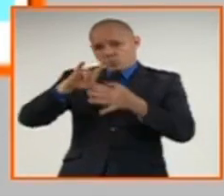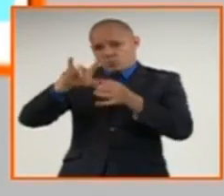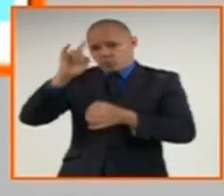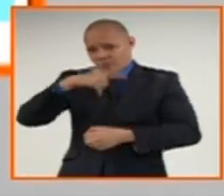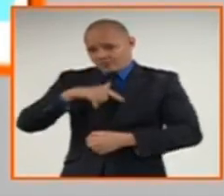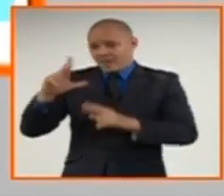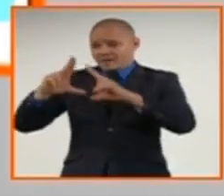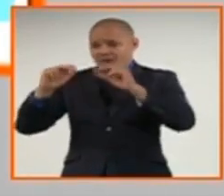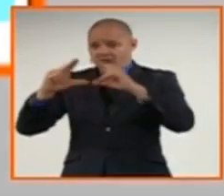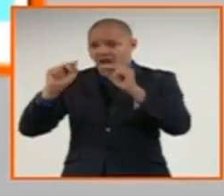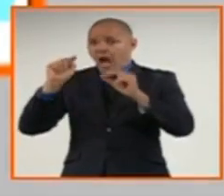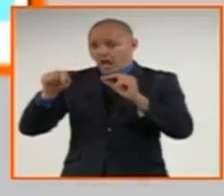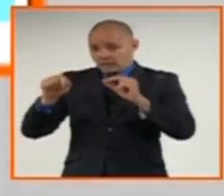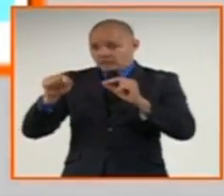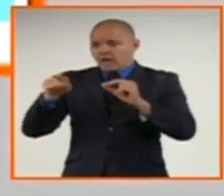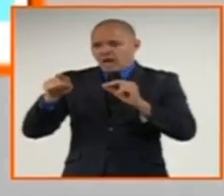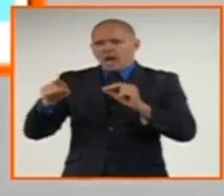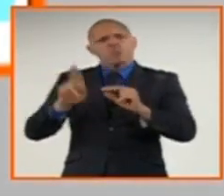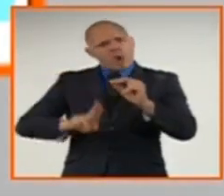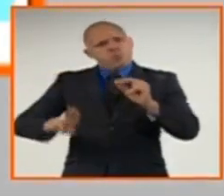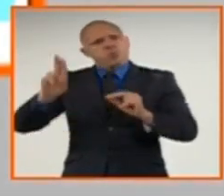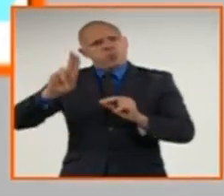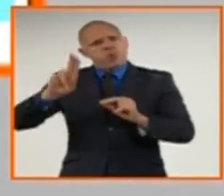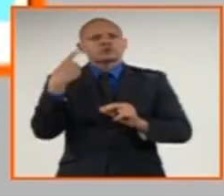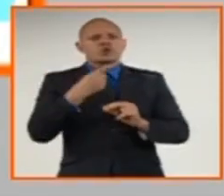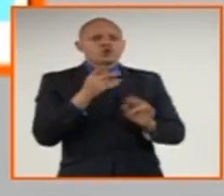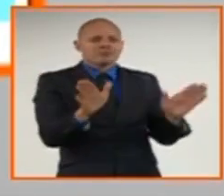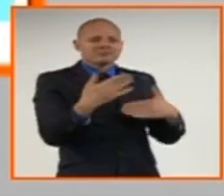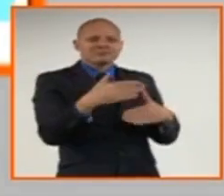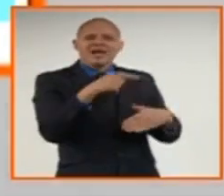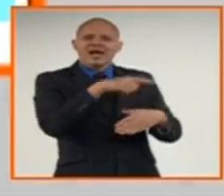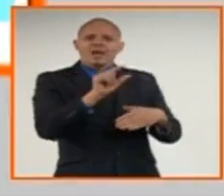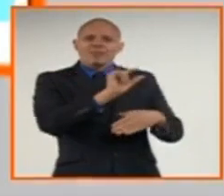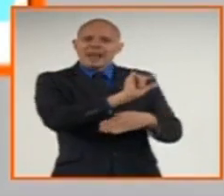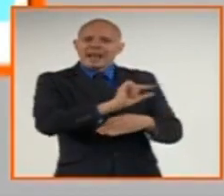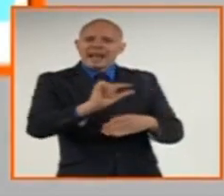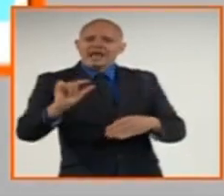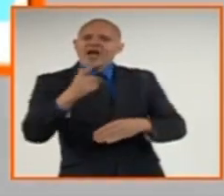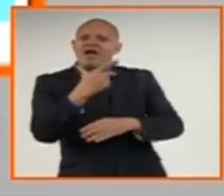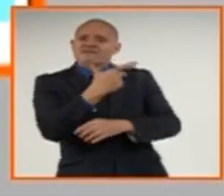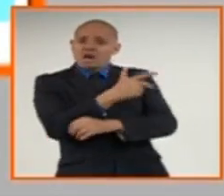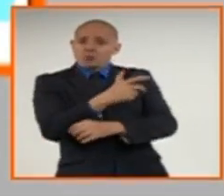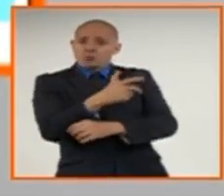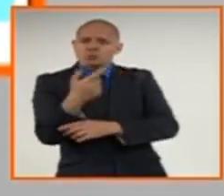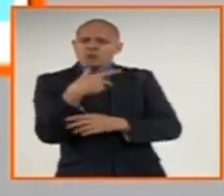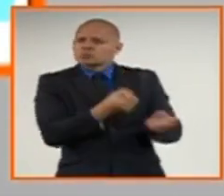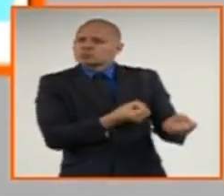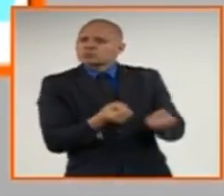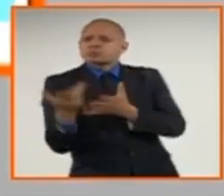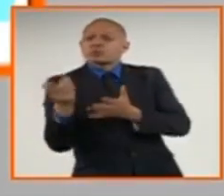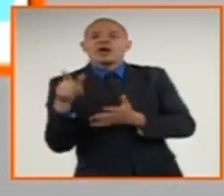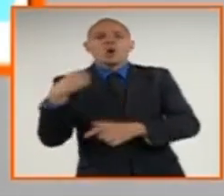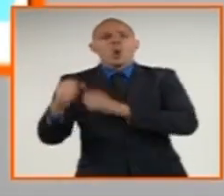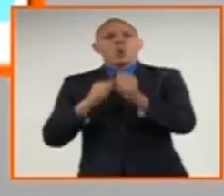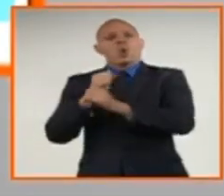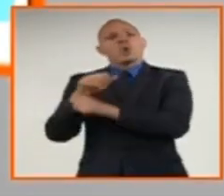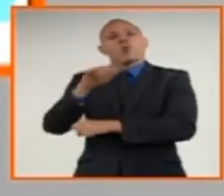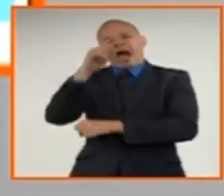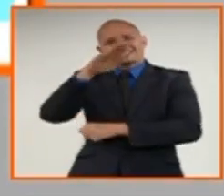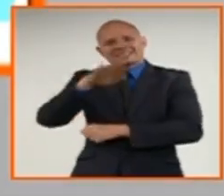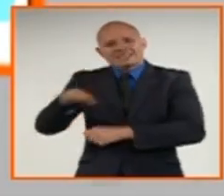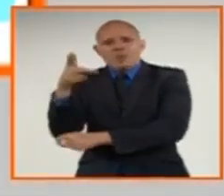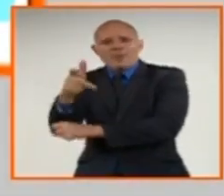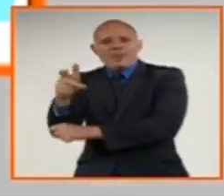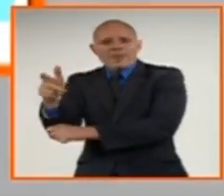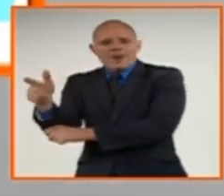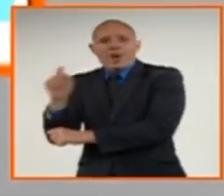población pediátrica, y es una forma también de cómo el desarrollo de las vacunas de nuestro país no solamente se aplican